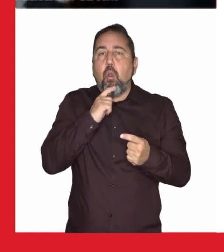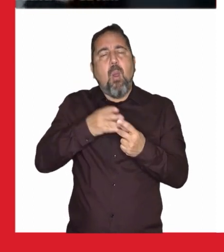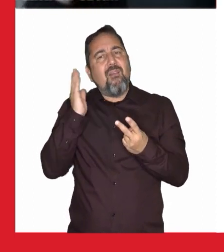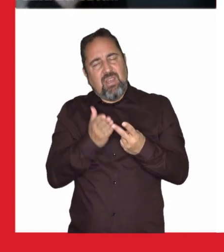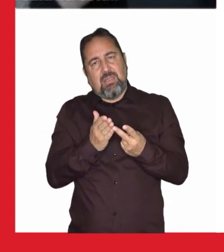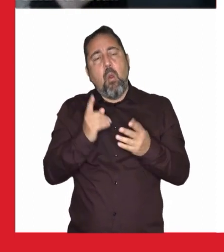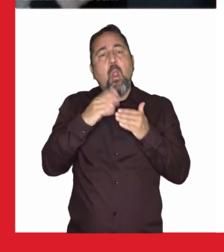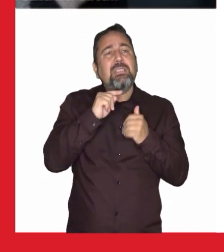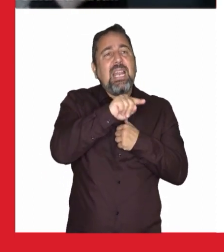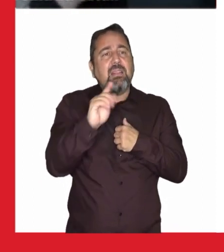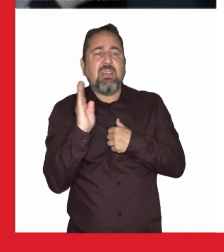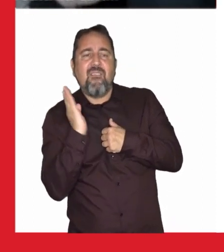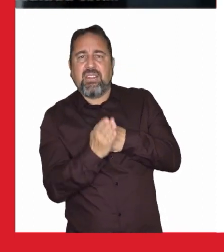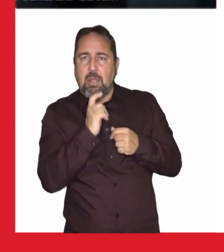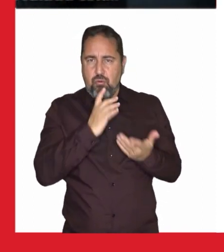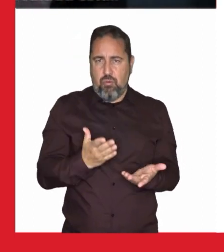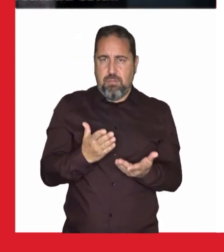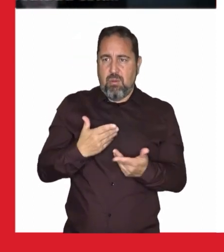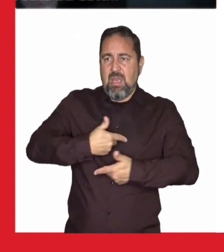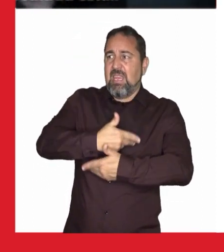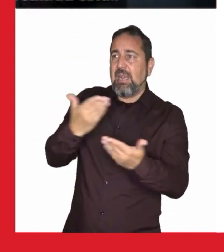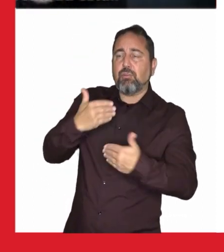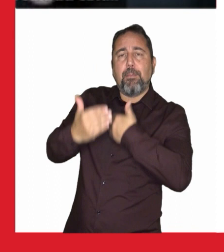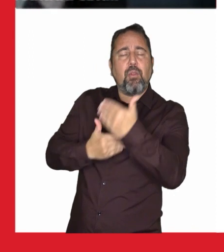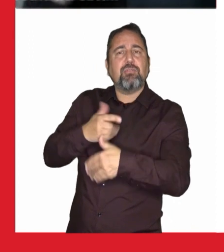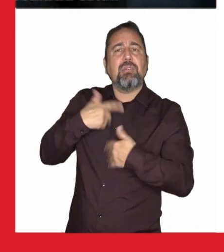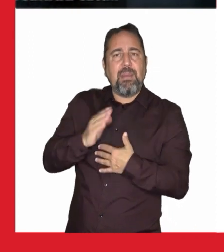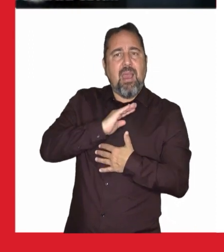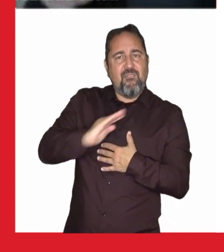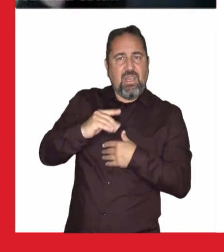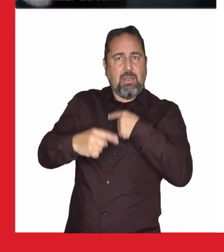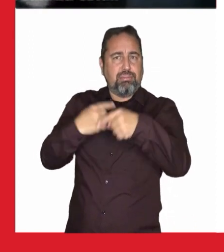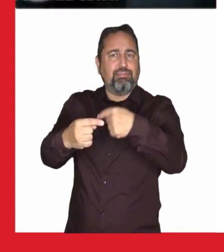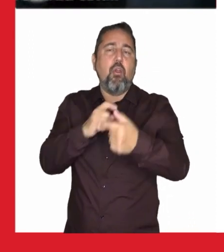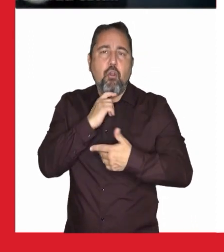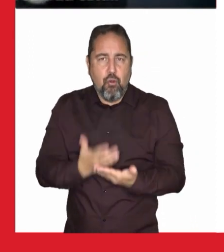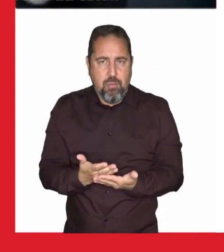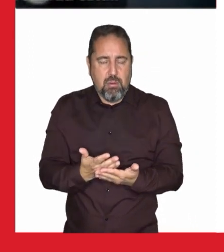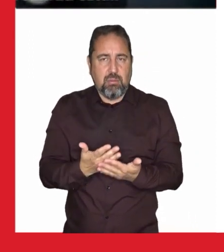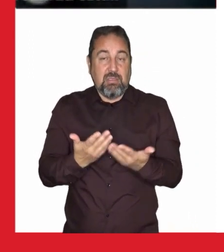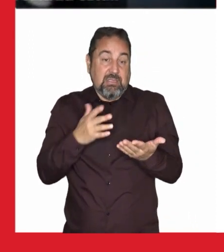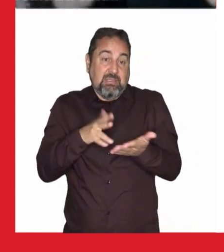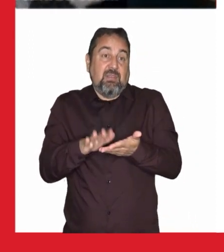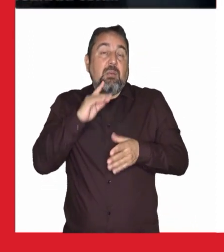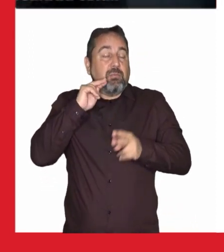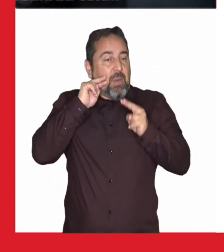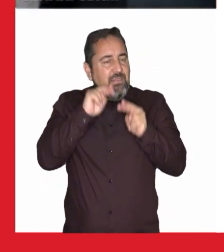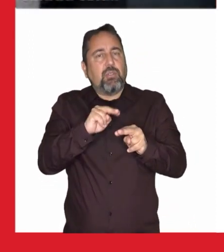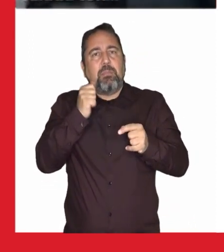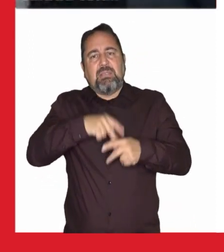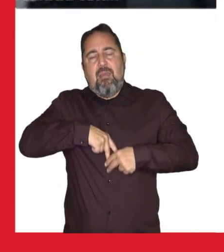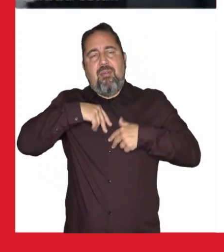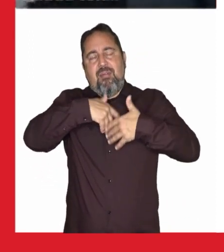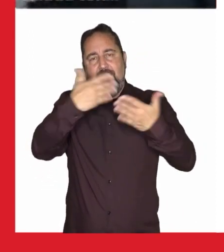analizado el impacto que tiene la propuesta de valor, el impacto que tienen los clientes y en realidad el impacto que tienen el resto de procesos. ¿De acuerdo? Con una visión